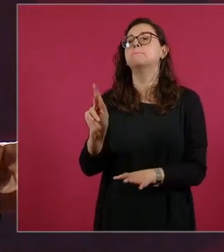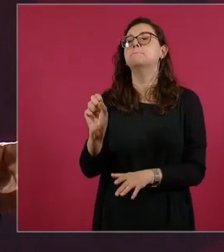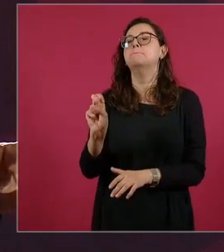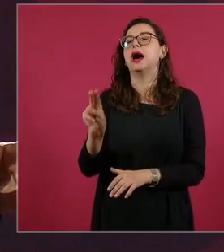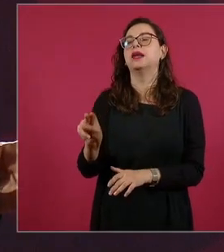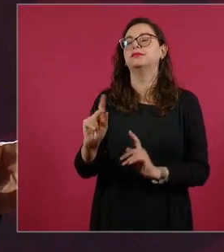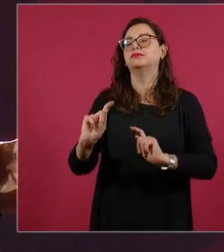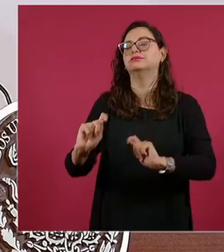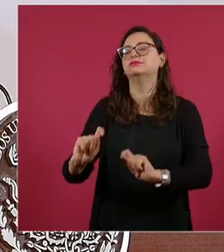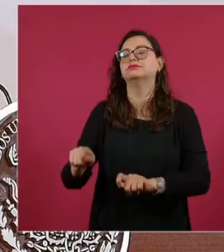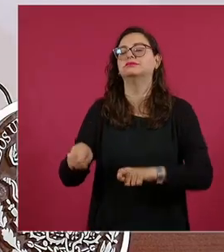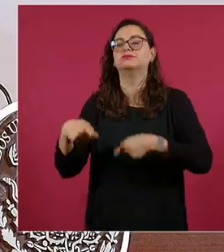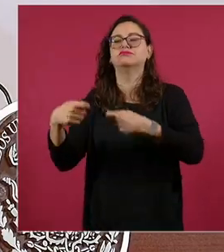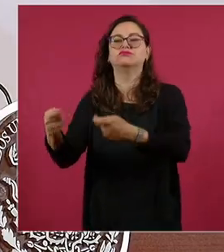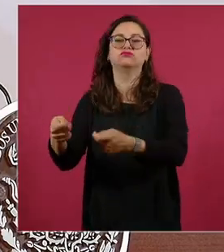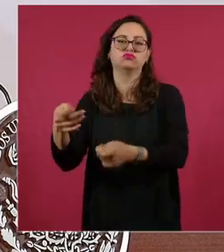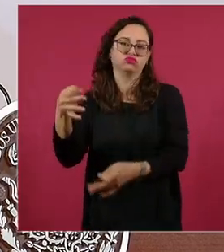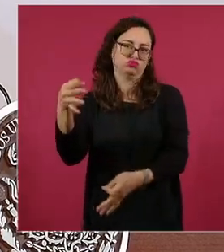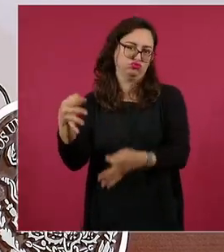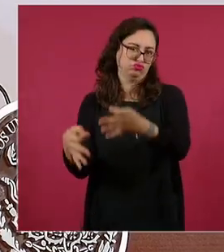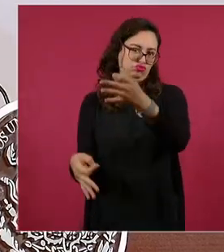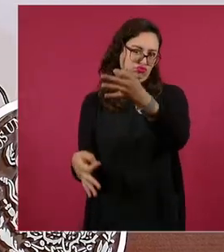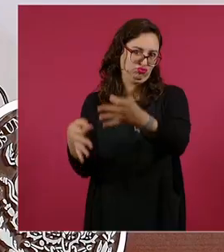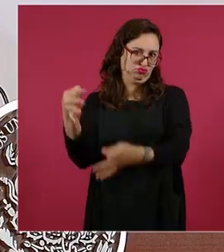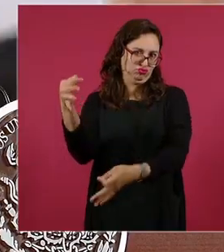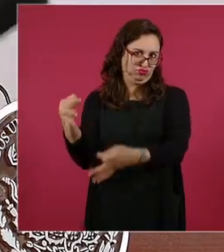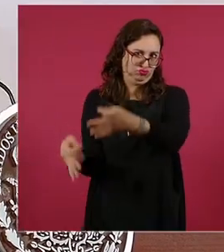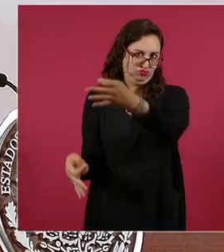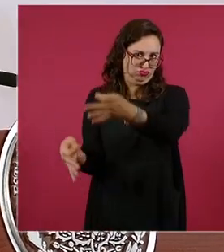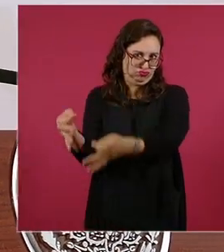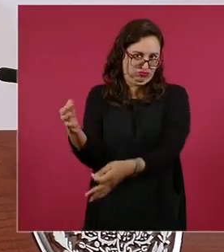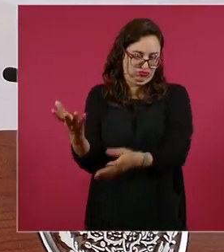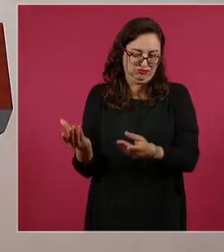y el Poder Judicial completito